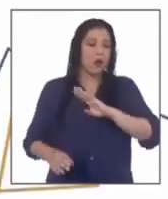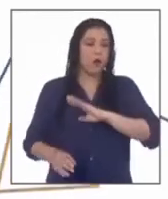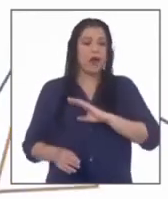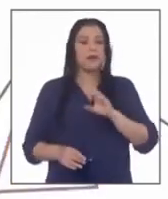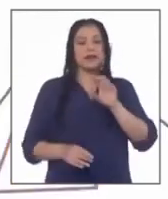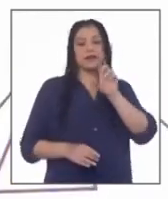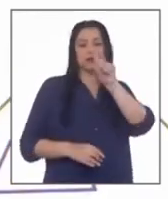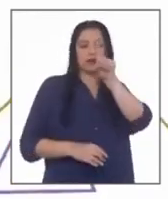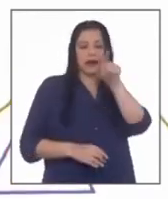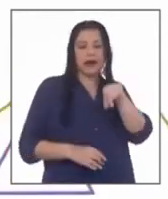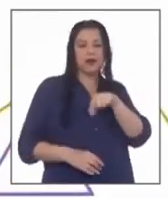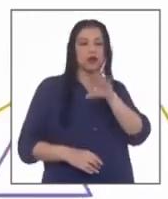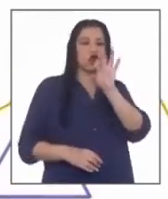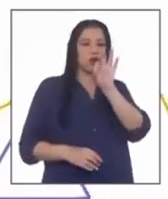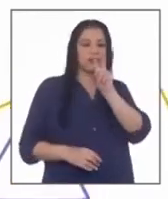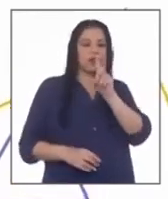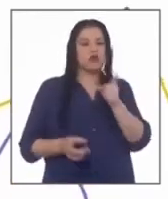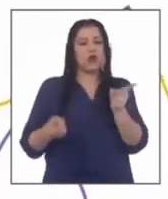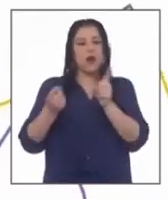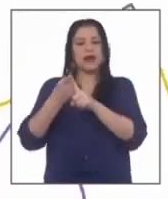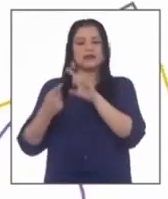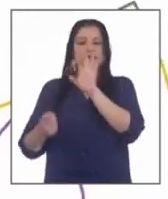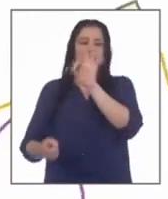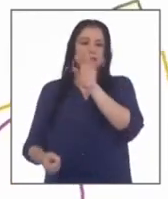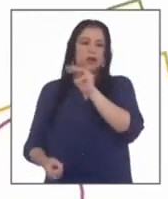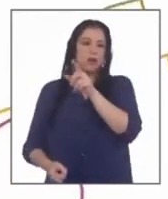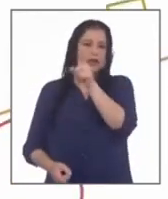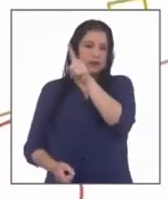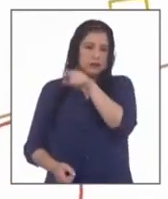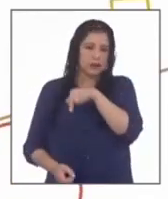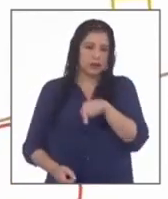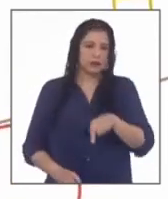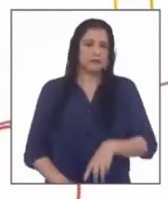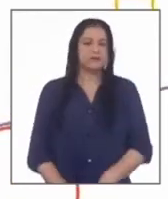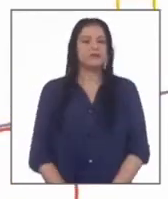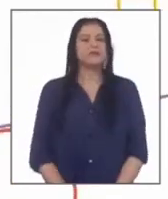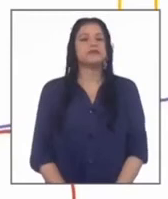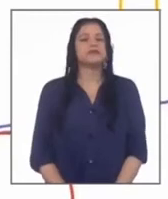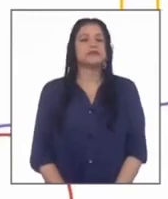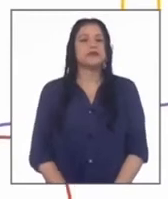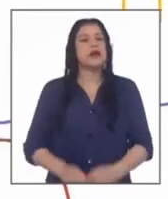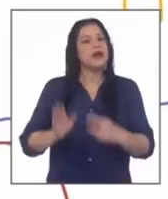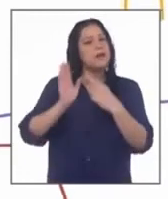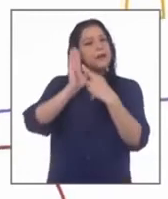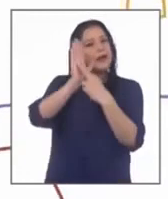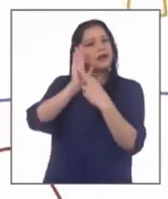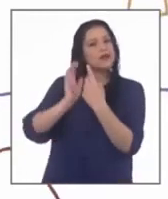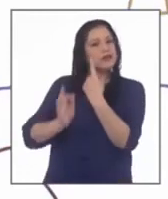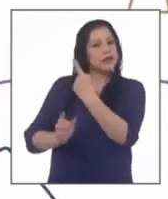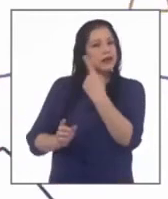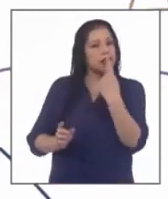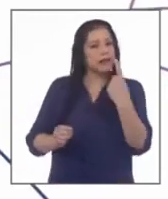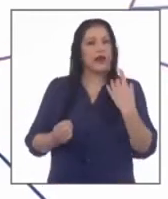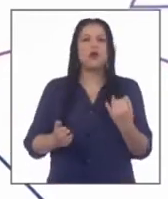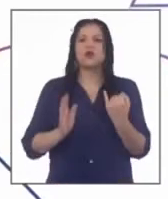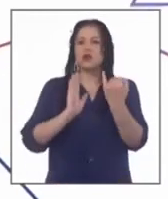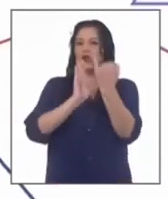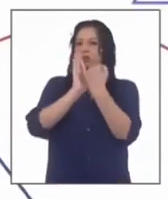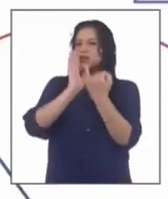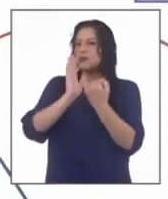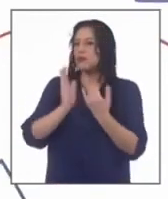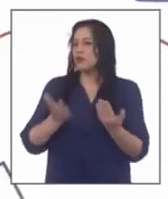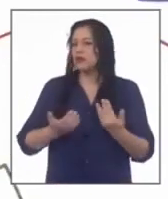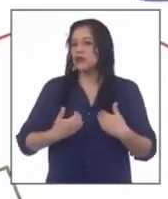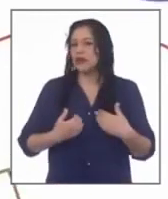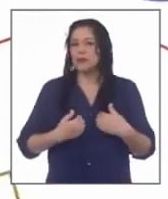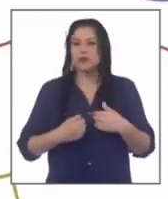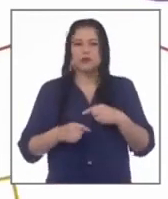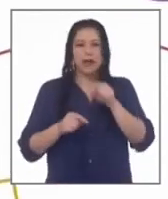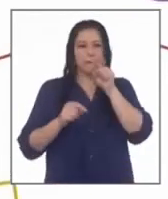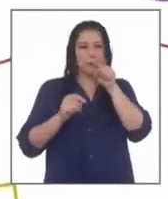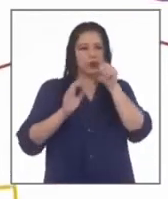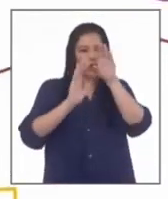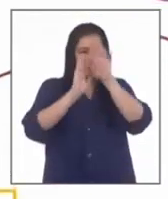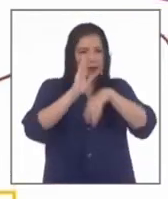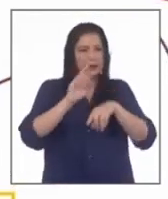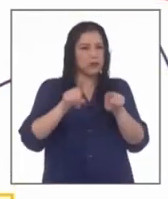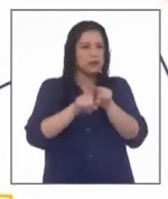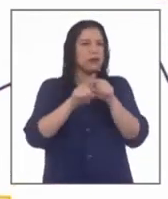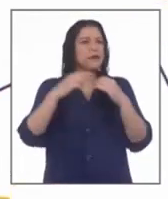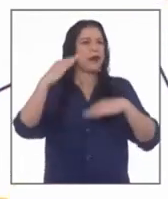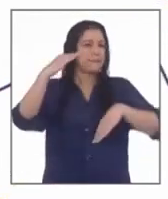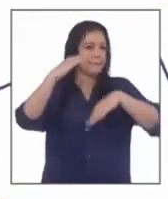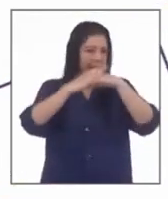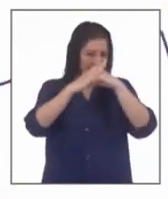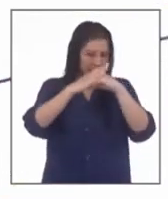intervalo cerrado desde 91 a 94. Para representar cada uno de los gráficos consideramos el punto mínimo y el